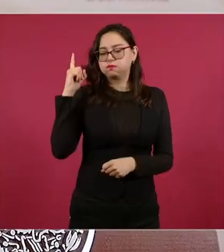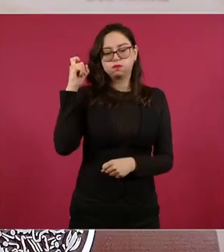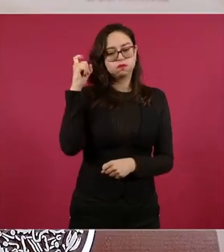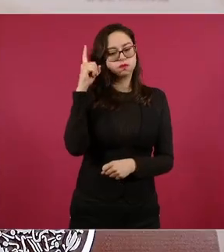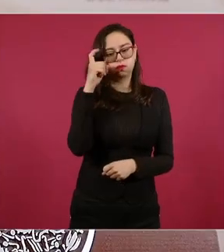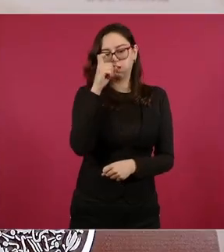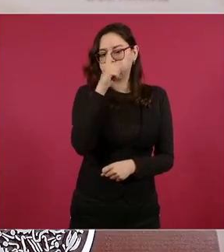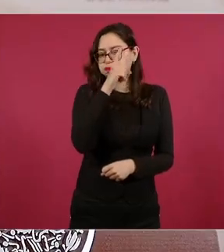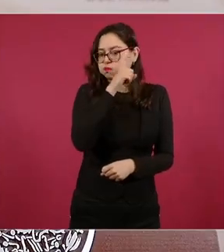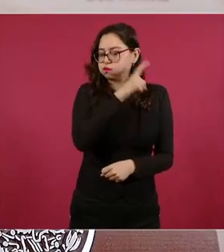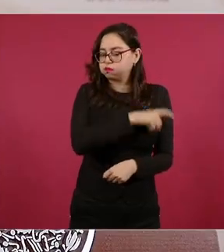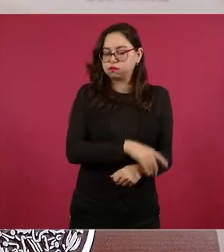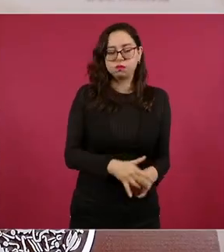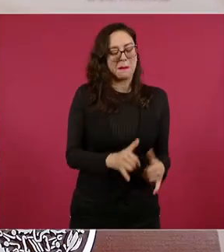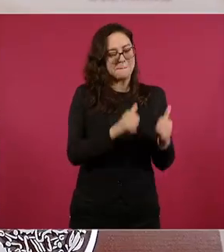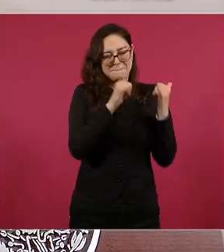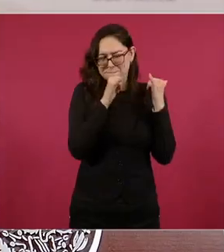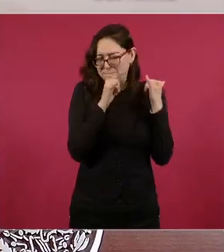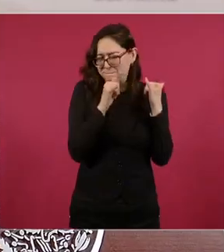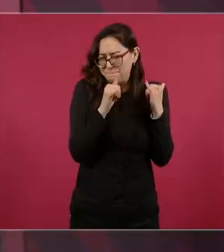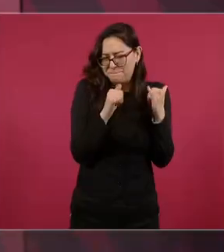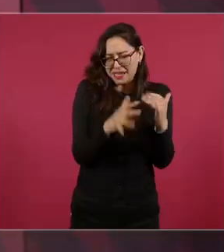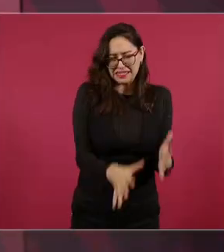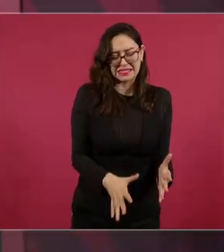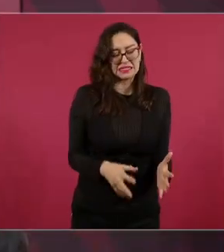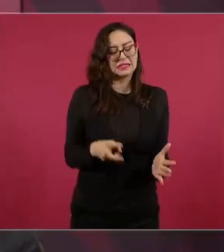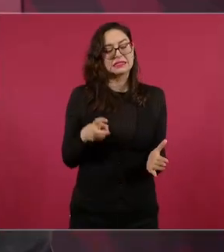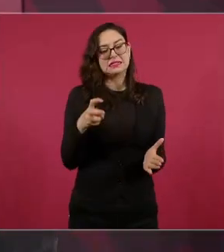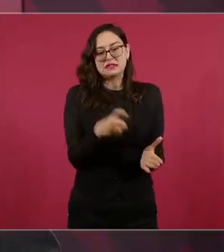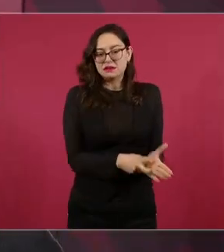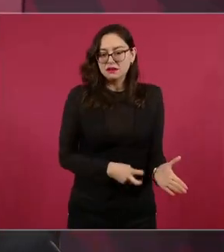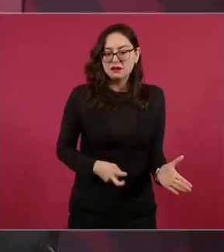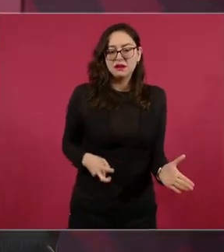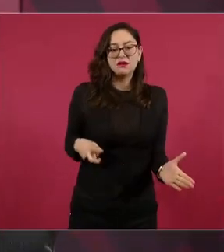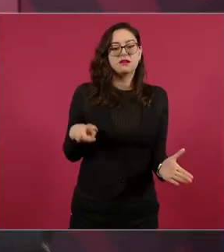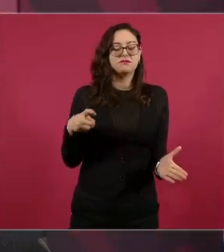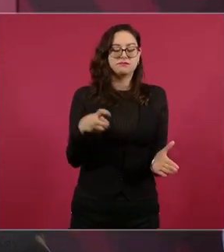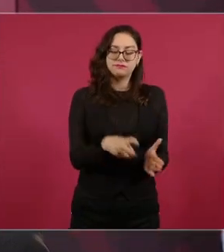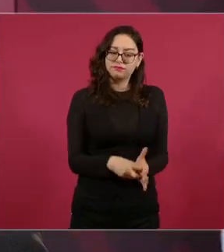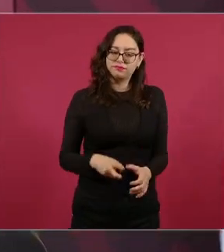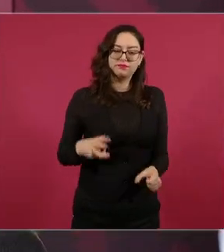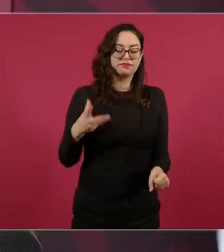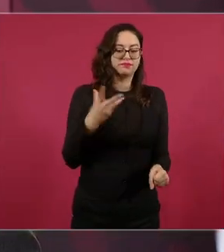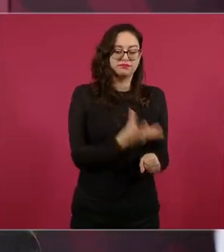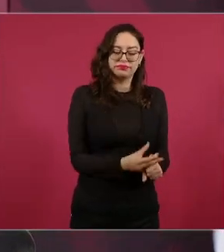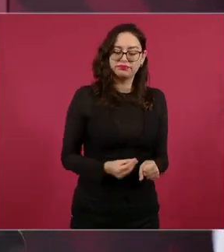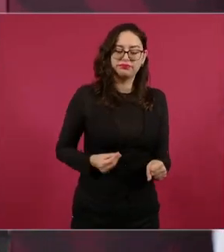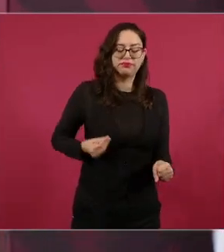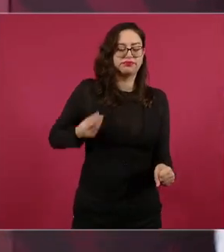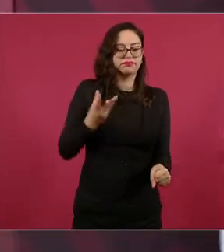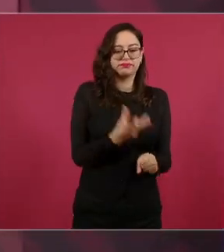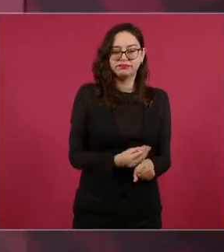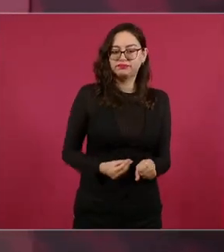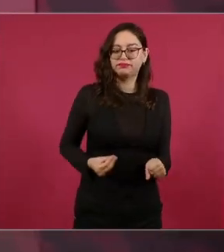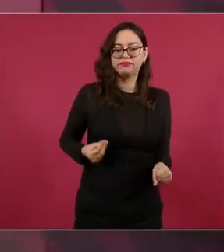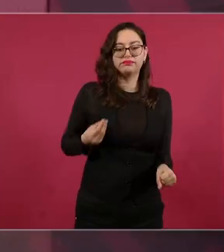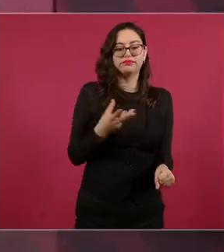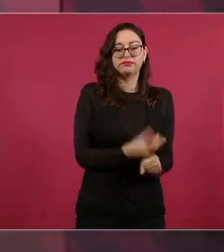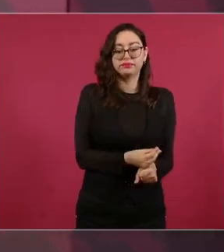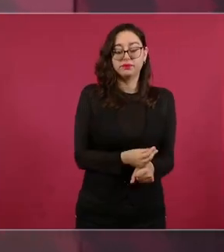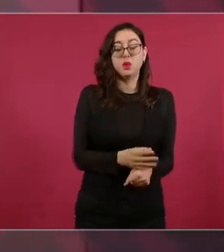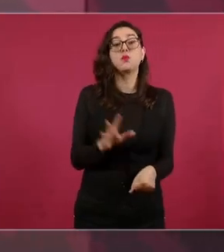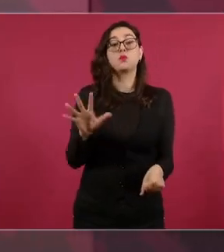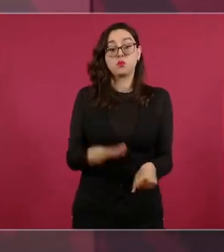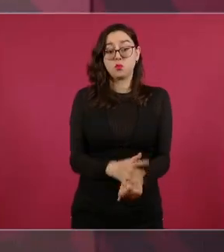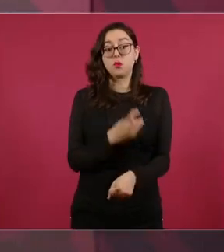Por eso, en el último tramo del gobierno que